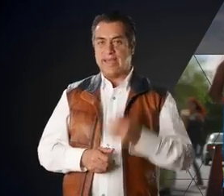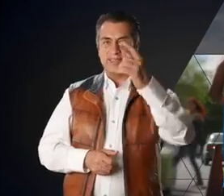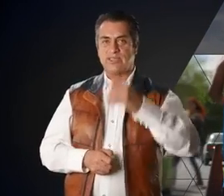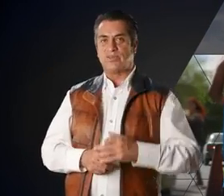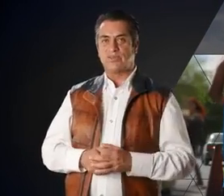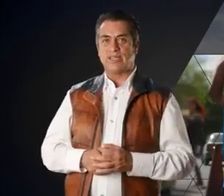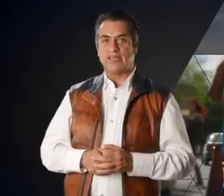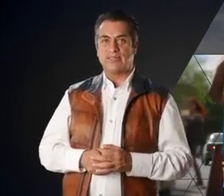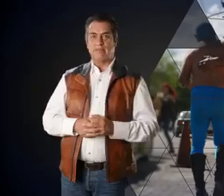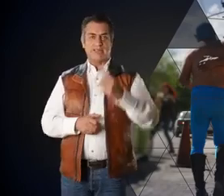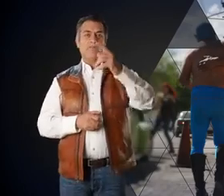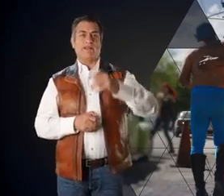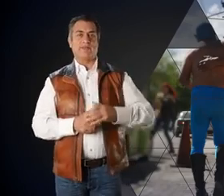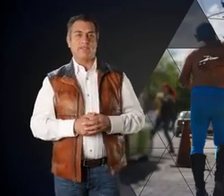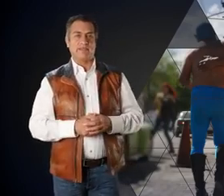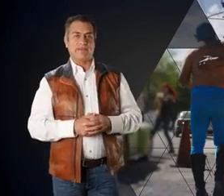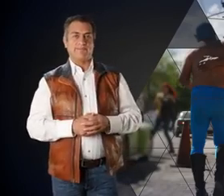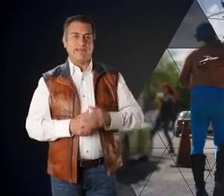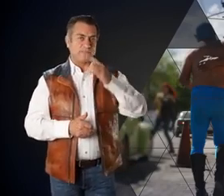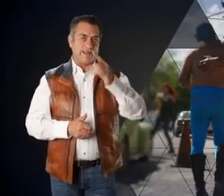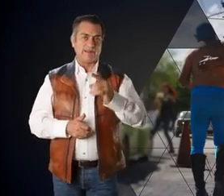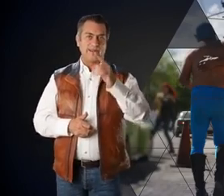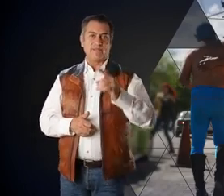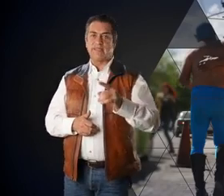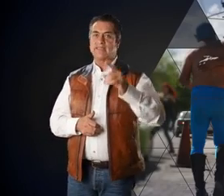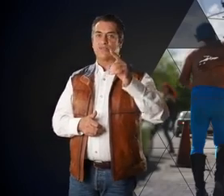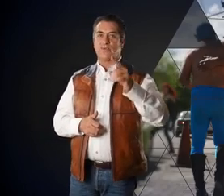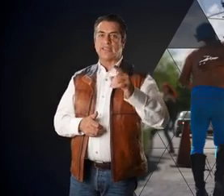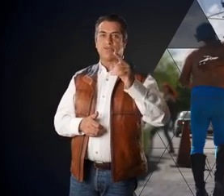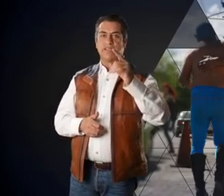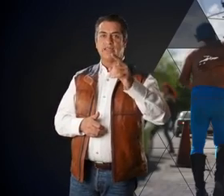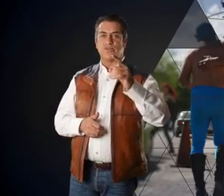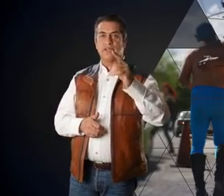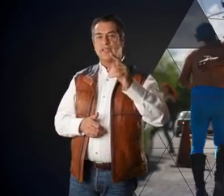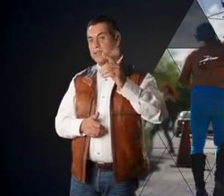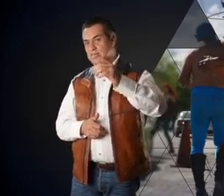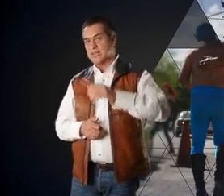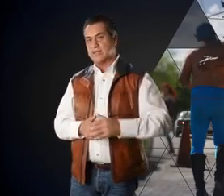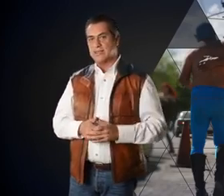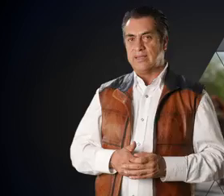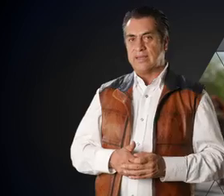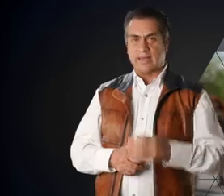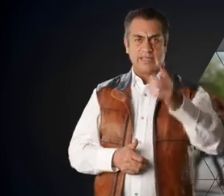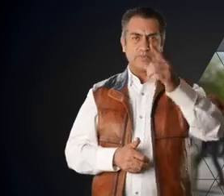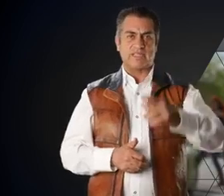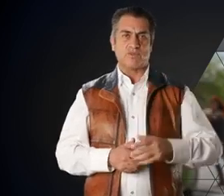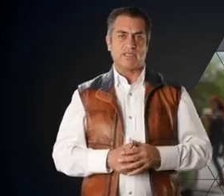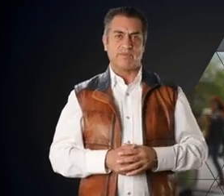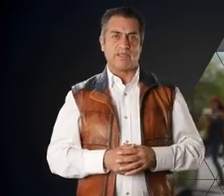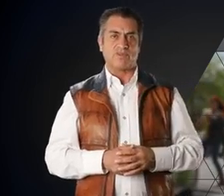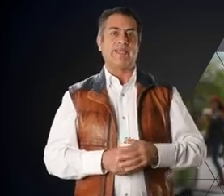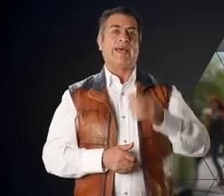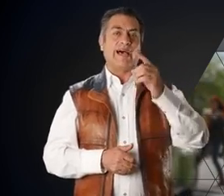ciudadanos. Esas sí son groserías. Malas palabras. Malas palabras, las mentiras que los políticos le han dicho durante años a la gente. Que la gente exprese